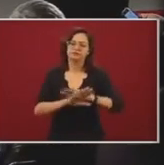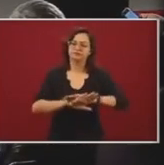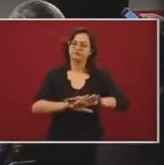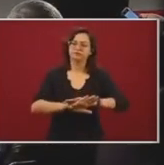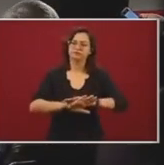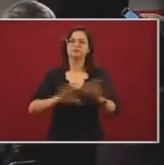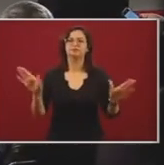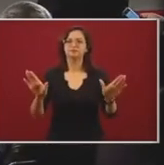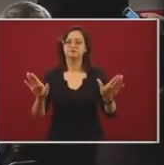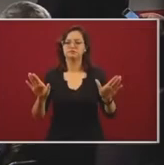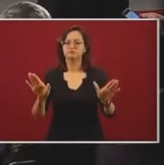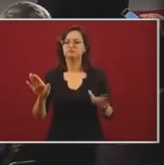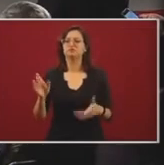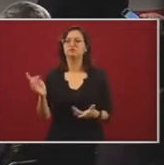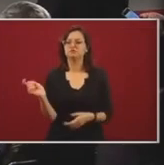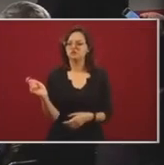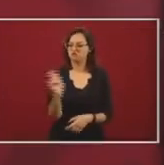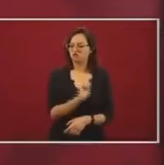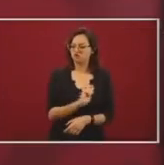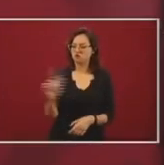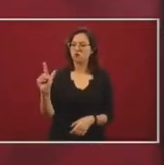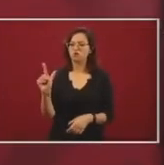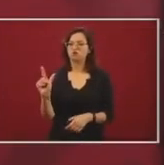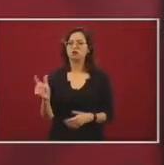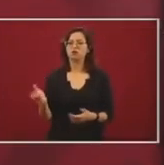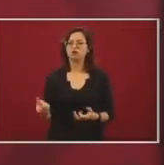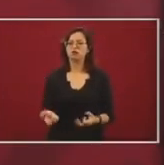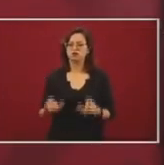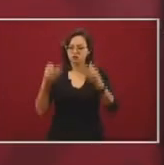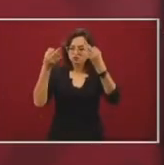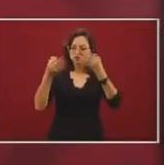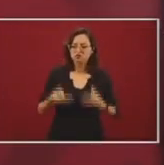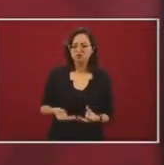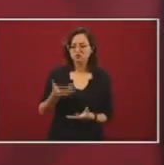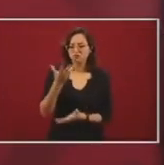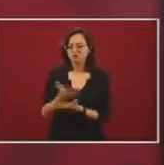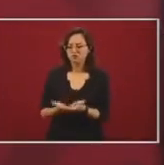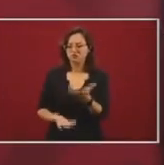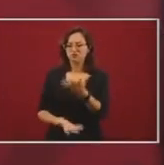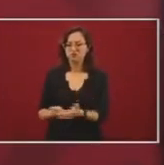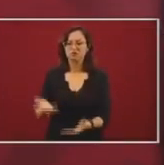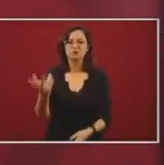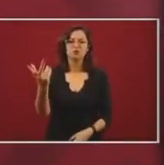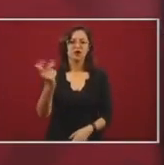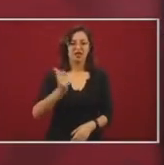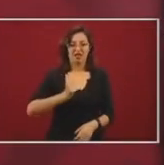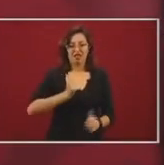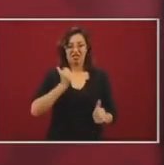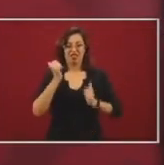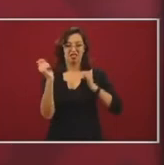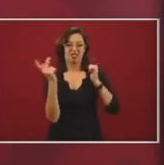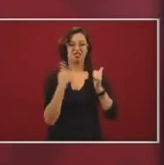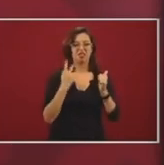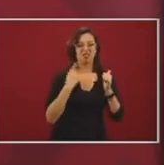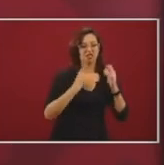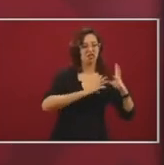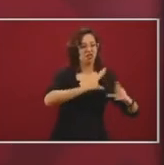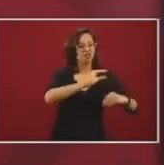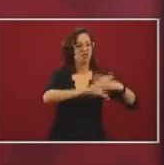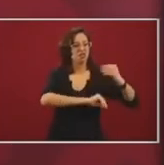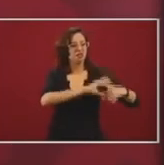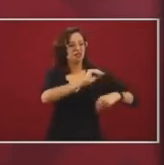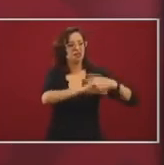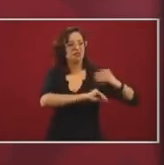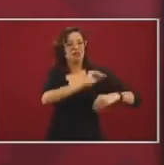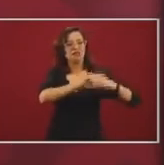de la población mundial recluida en sus casas. Y sí, supone más encierro, menos actividad económica en un entorno que de por sí ya es